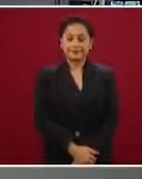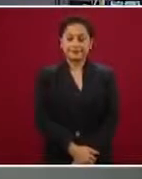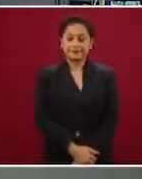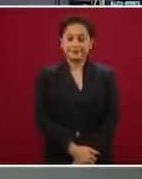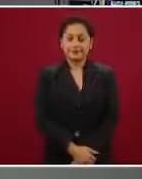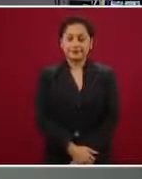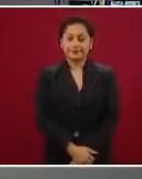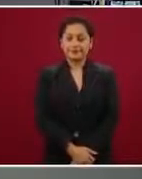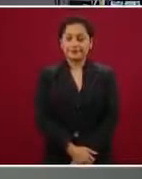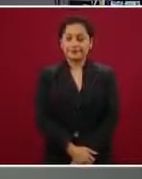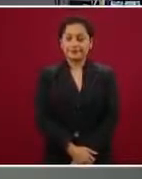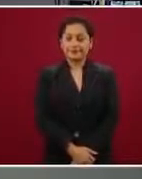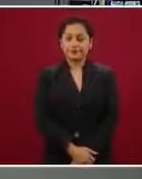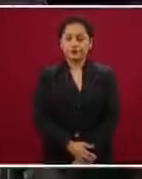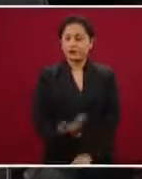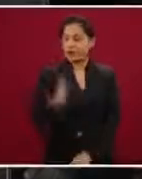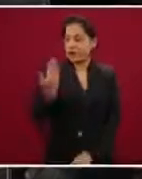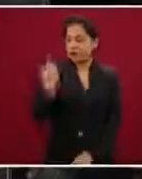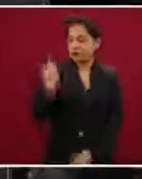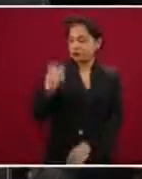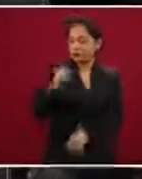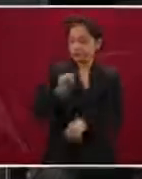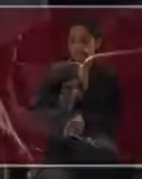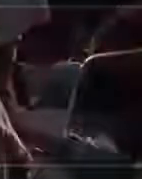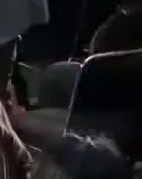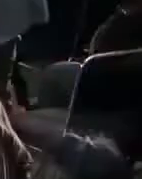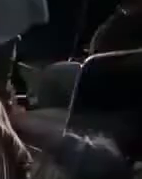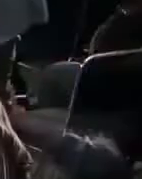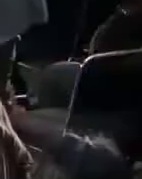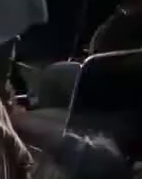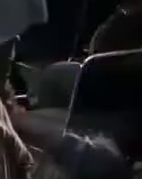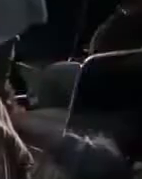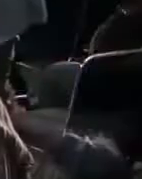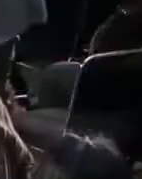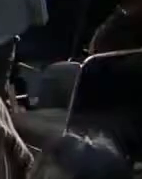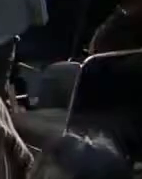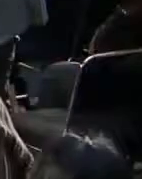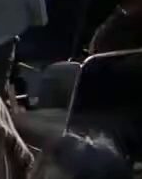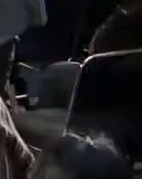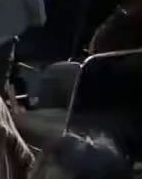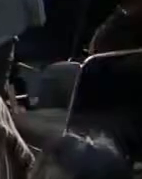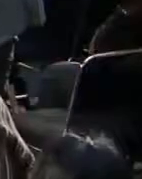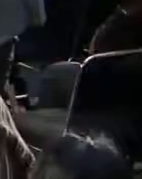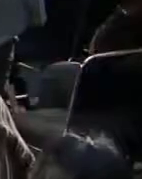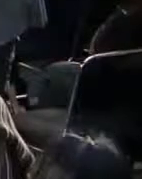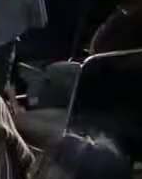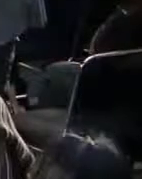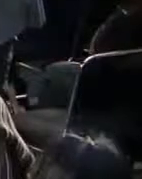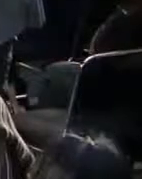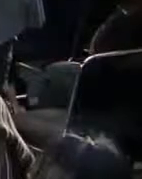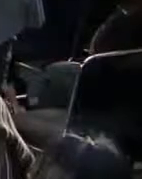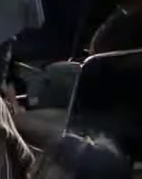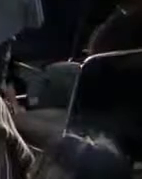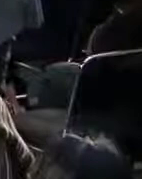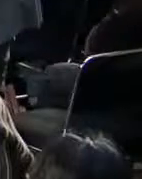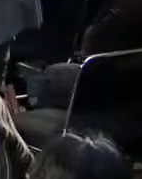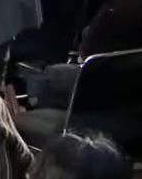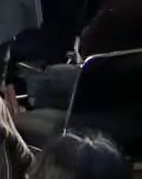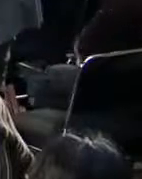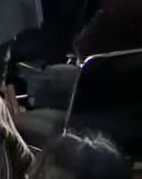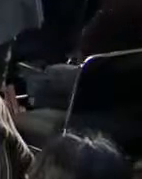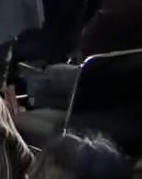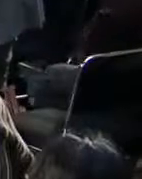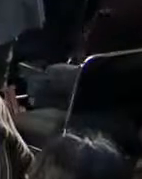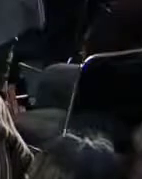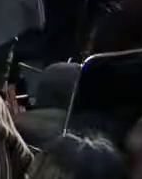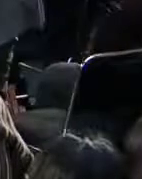En las semanas anteriores se ha debatido en el Senado, en un parlamento